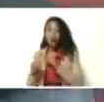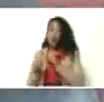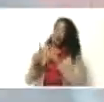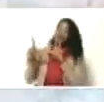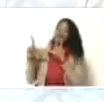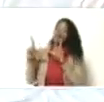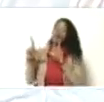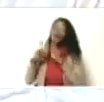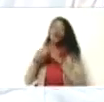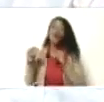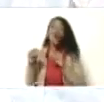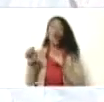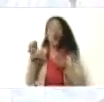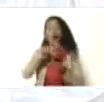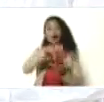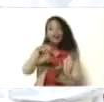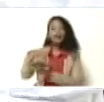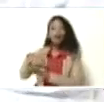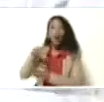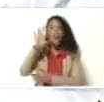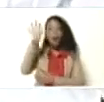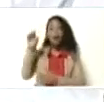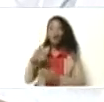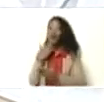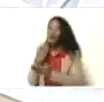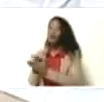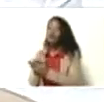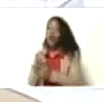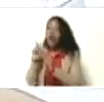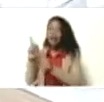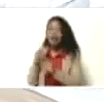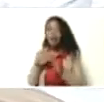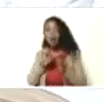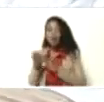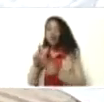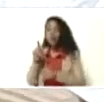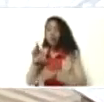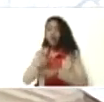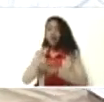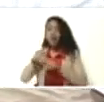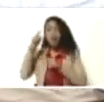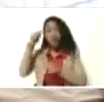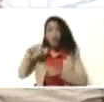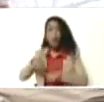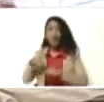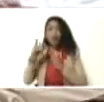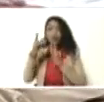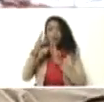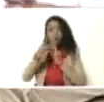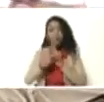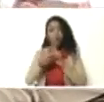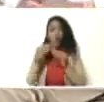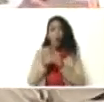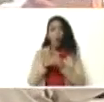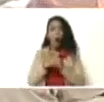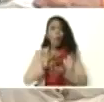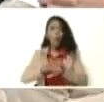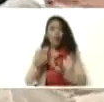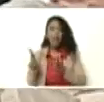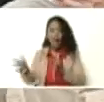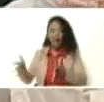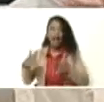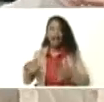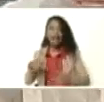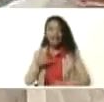desde todos los estados del país hemos recibido solicitudes en esa dirección, de modo que su anuncio el día de hoy viene como anillo al dedo con las ganas